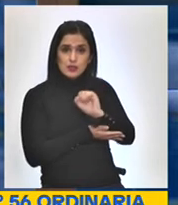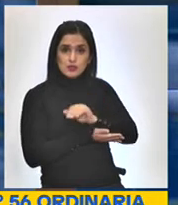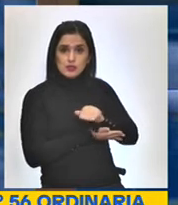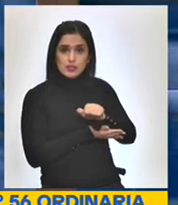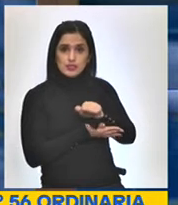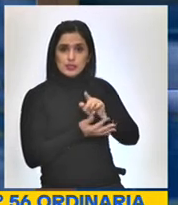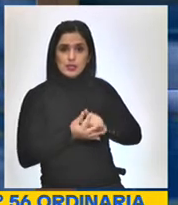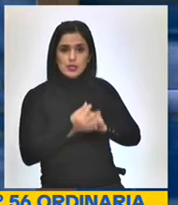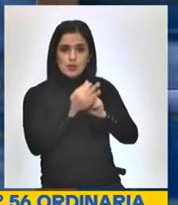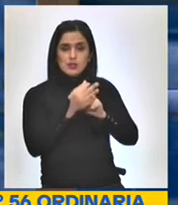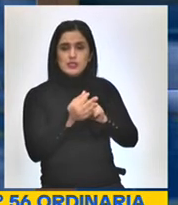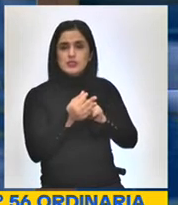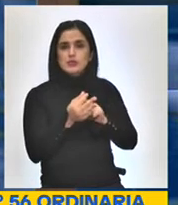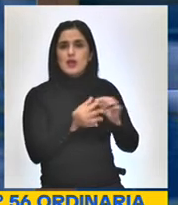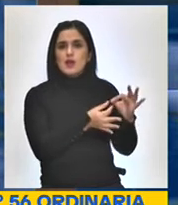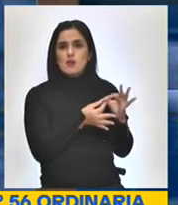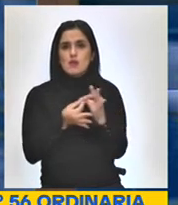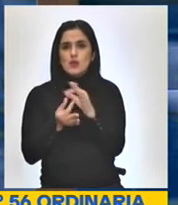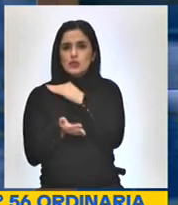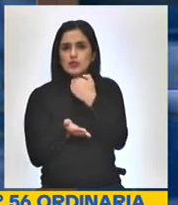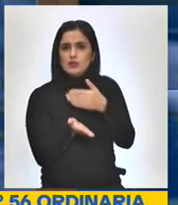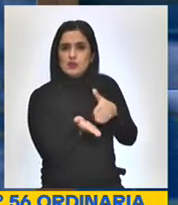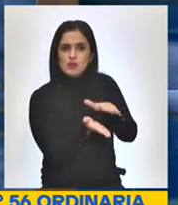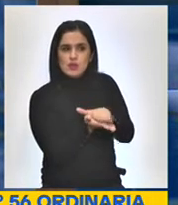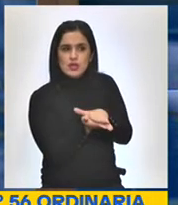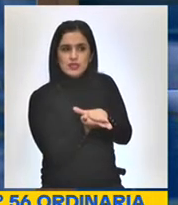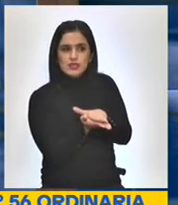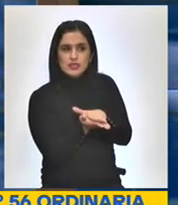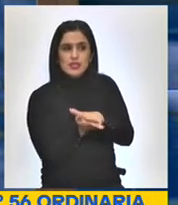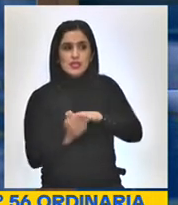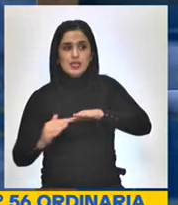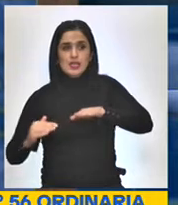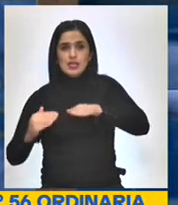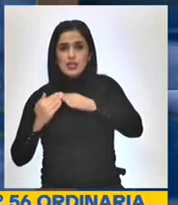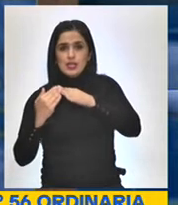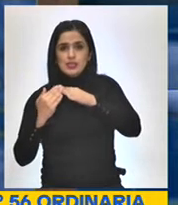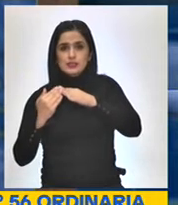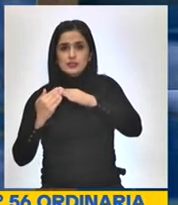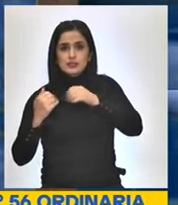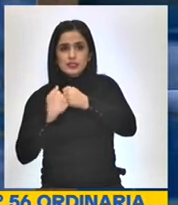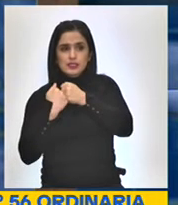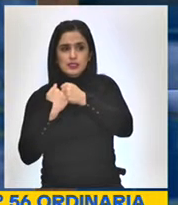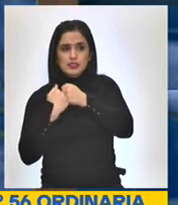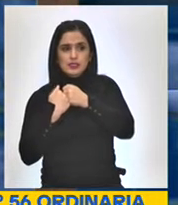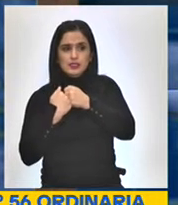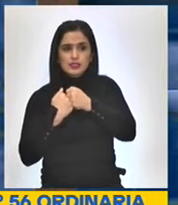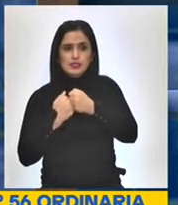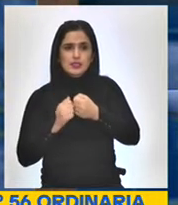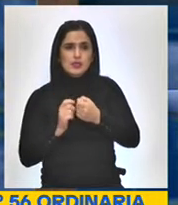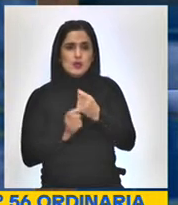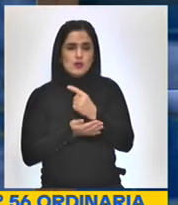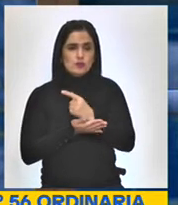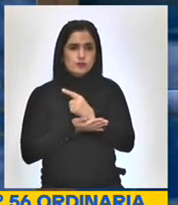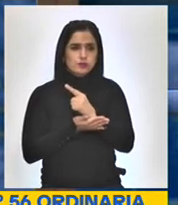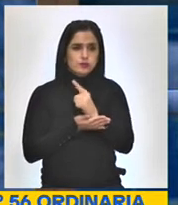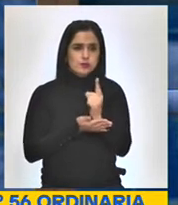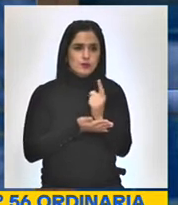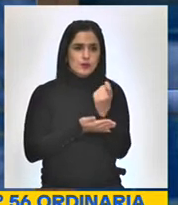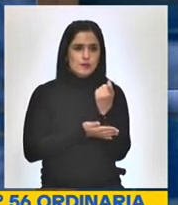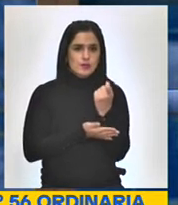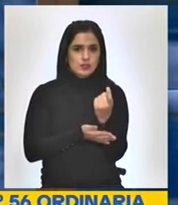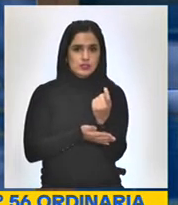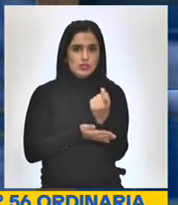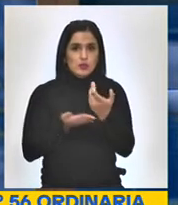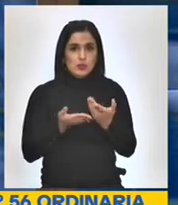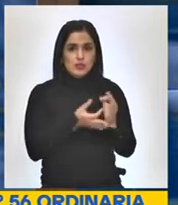principal causa de muerte y la principal causa de los accidentes es el exceso de velocidad. Es por eso